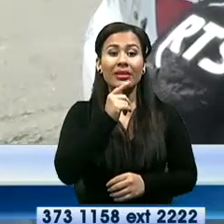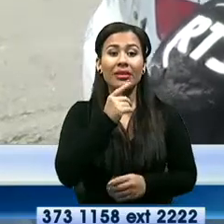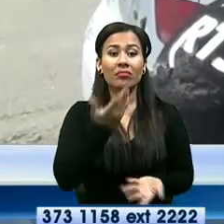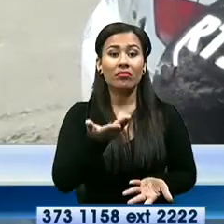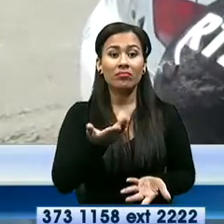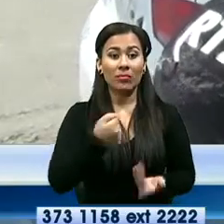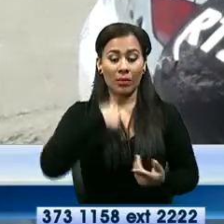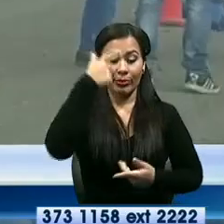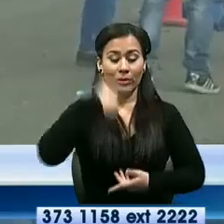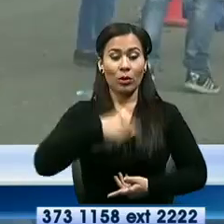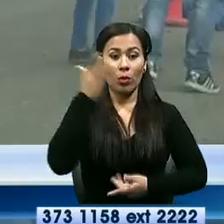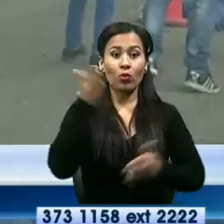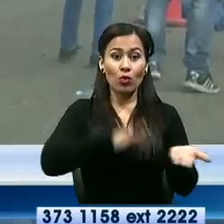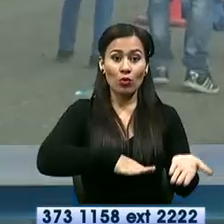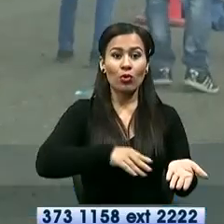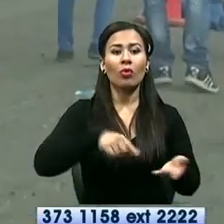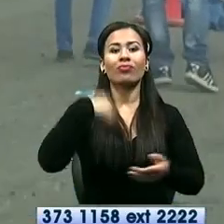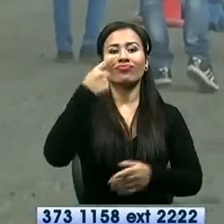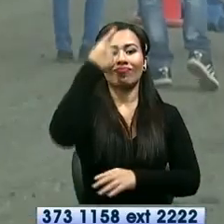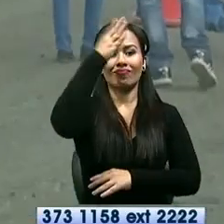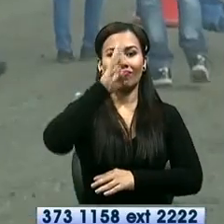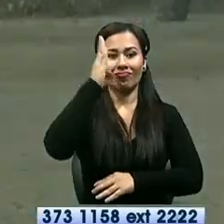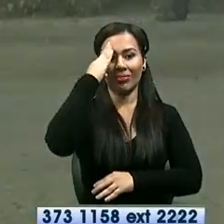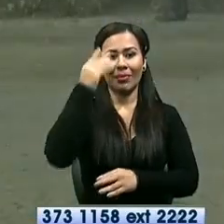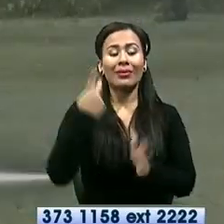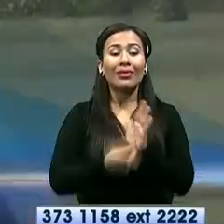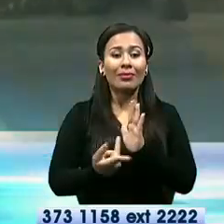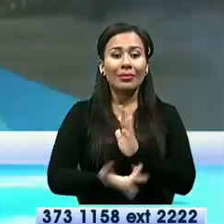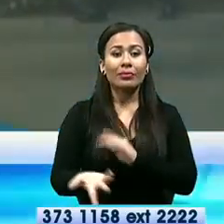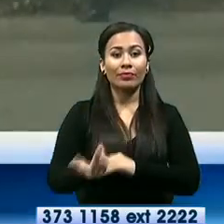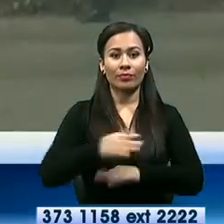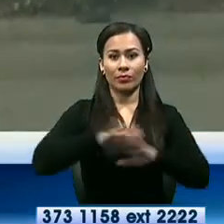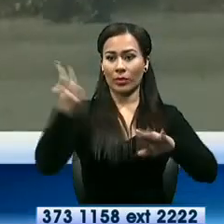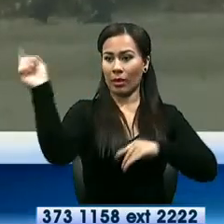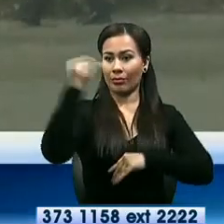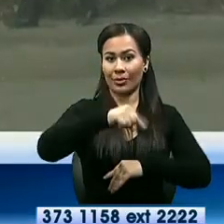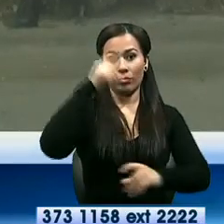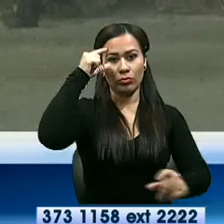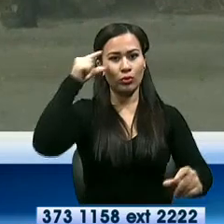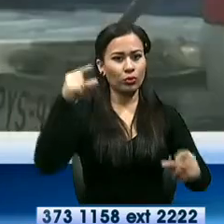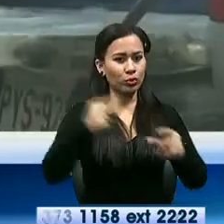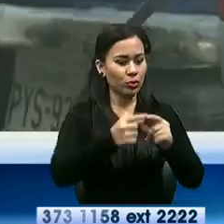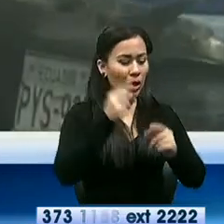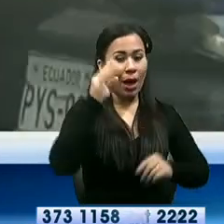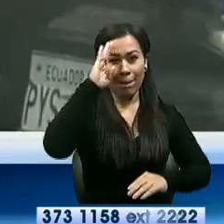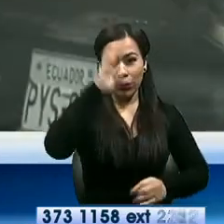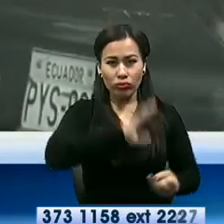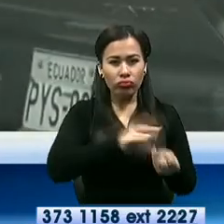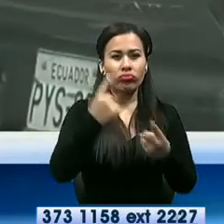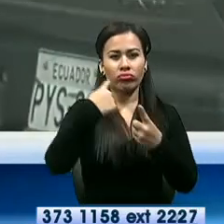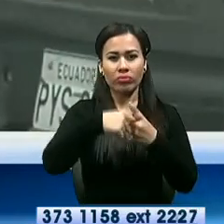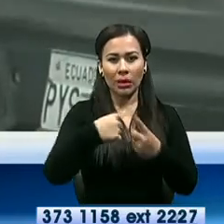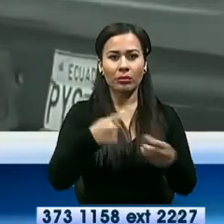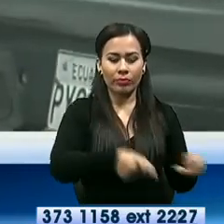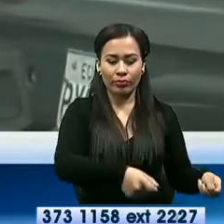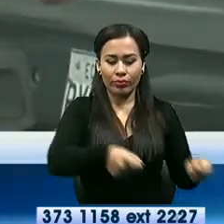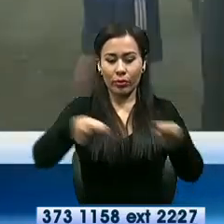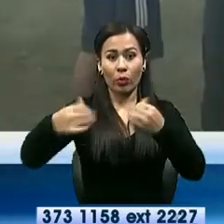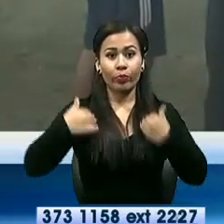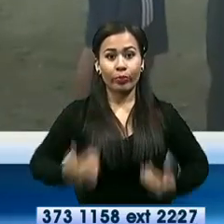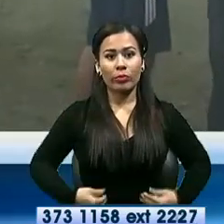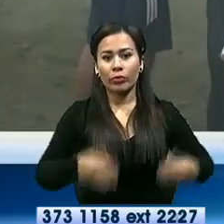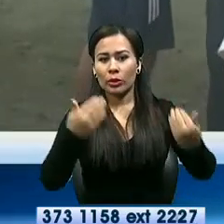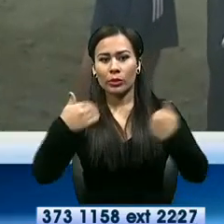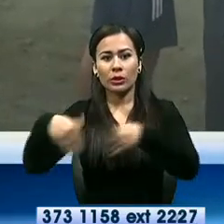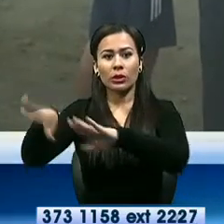cómo sucedió las cosas. Al lugar llegó fiscalía y personal de criminalística para realizar el levantamiento del cadáver, que fue llevado al centro forense para la autopsia de rigor.